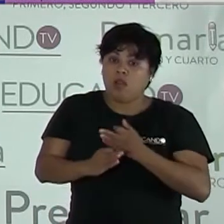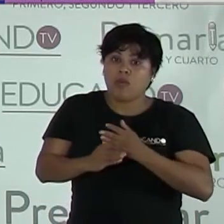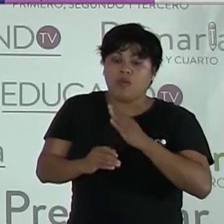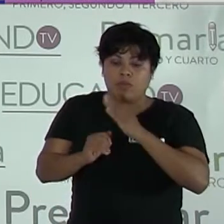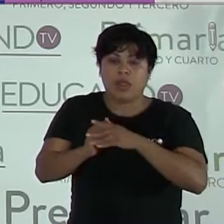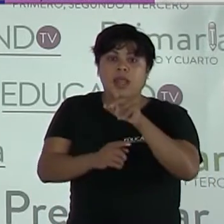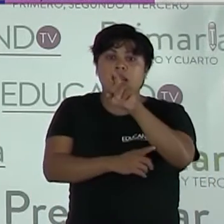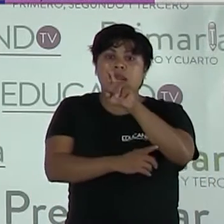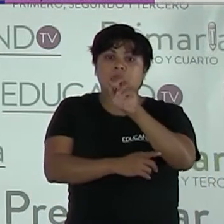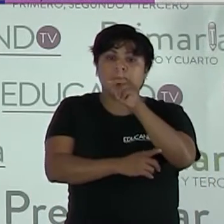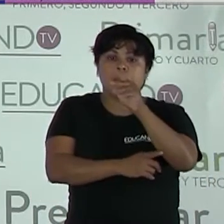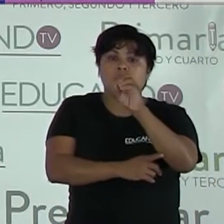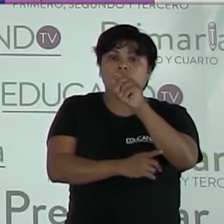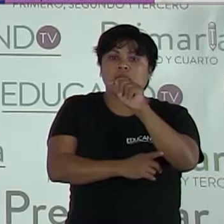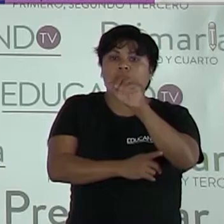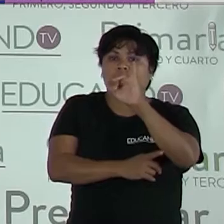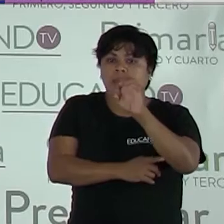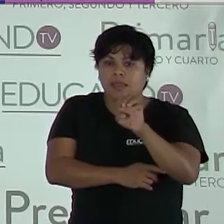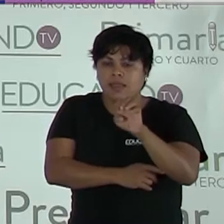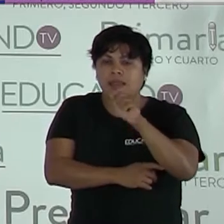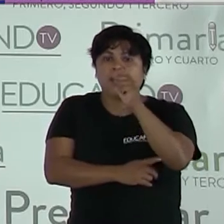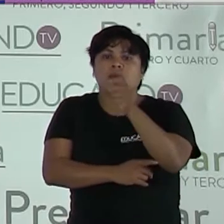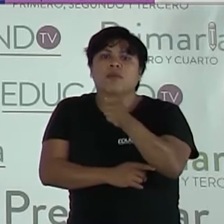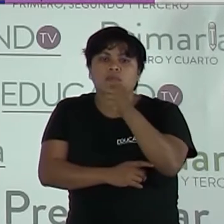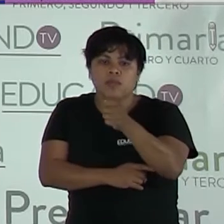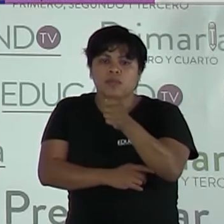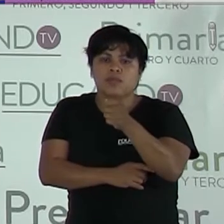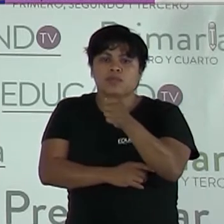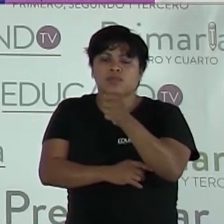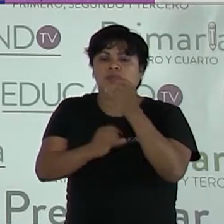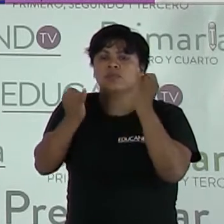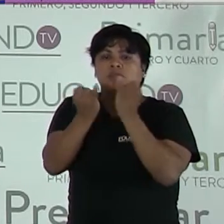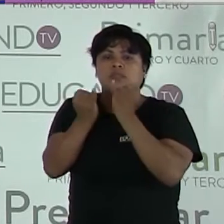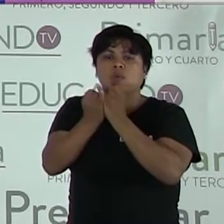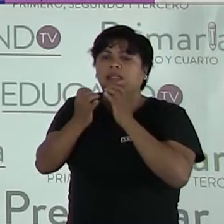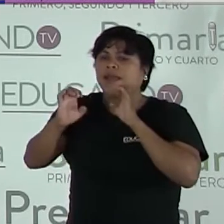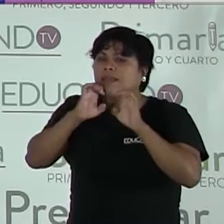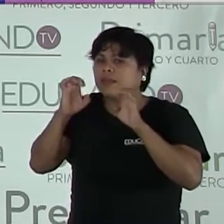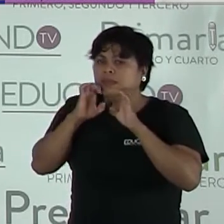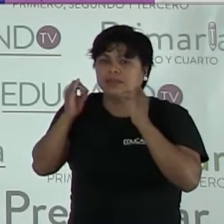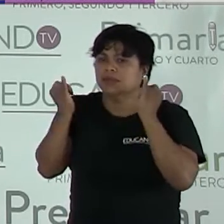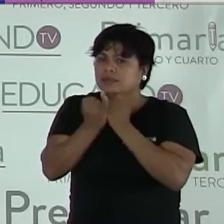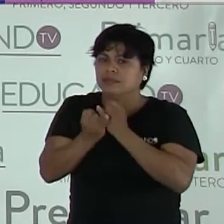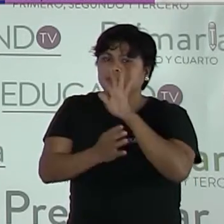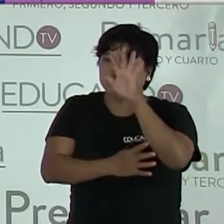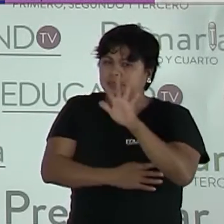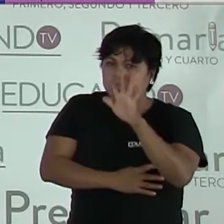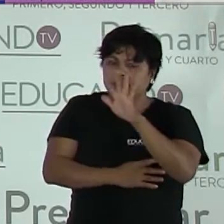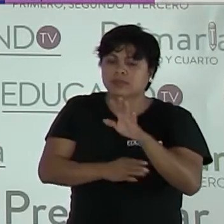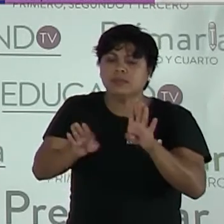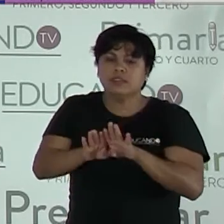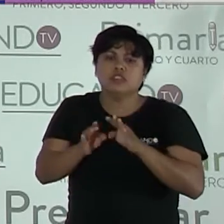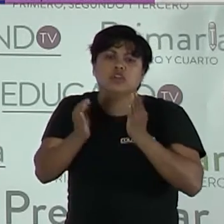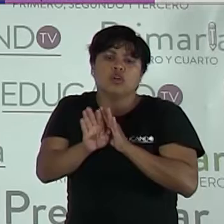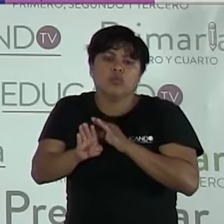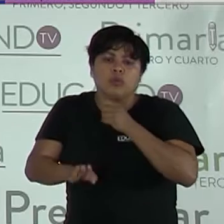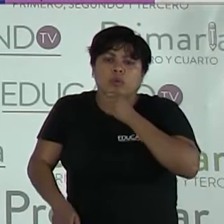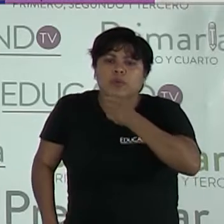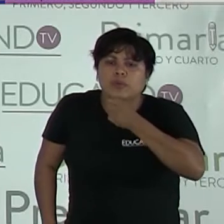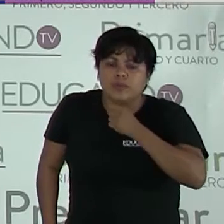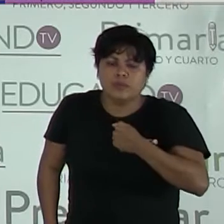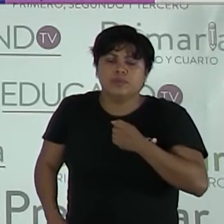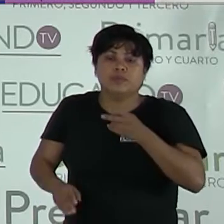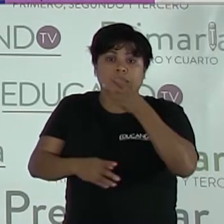el reportaje. El reportaje es igual que la entrevista, un texto periodístico de